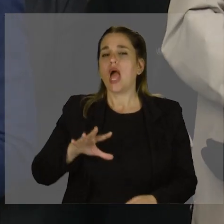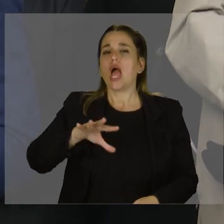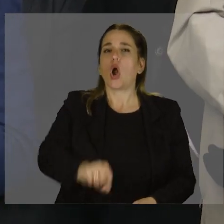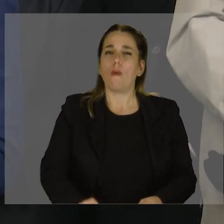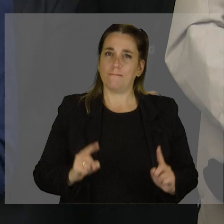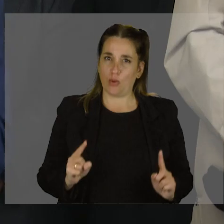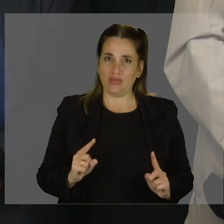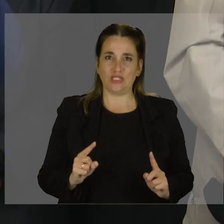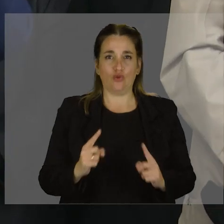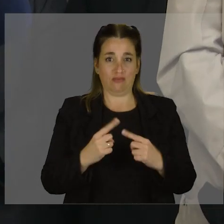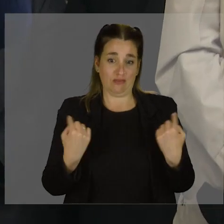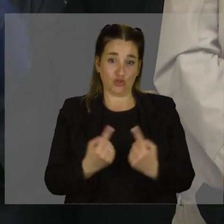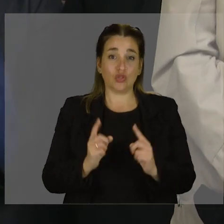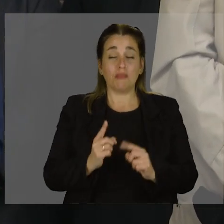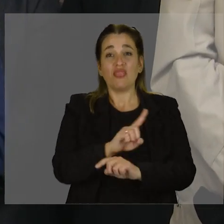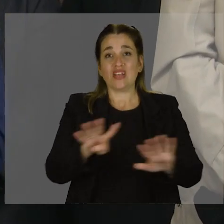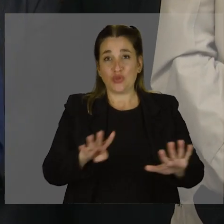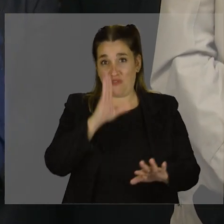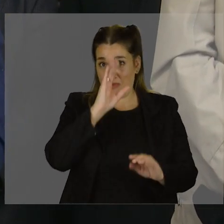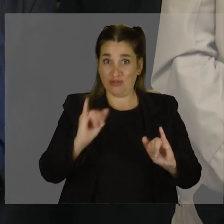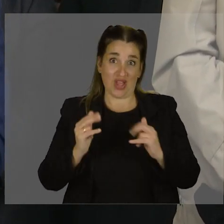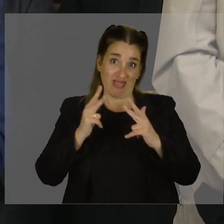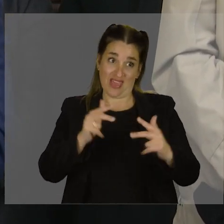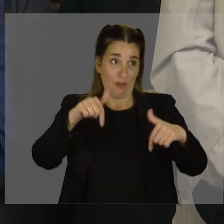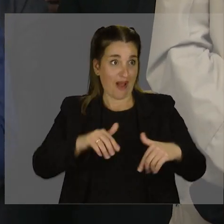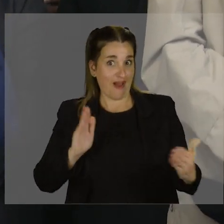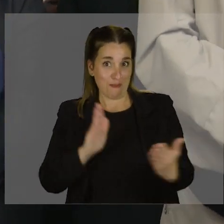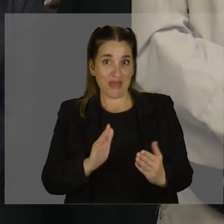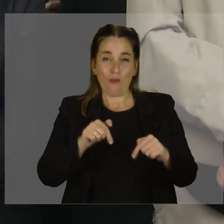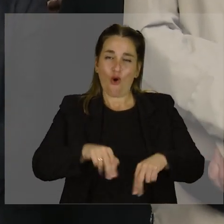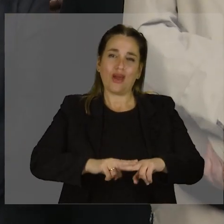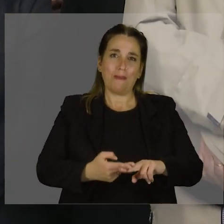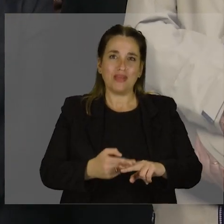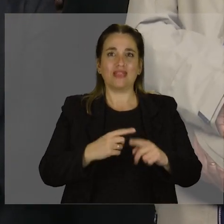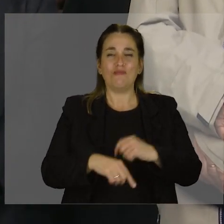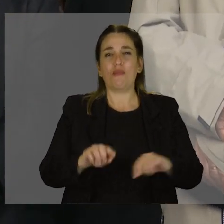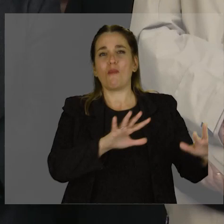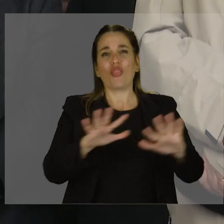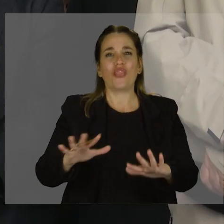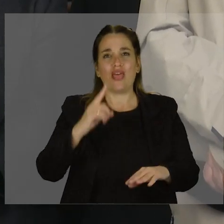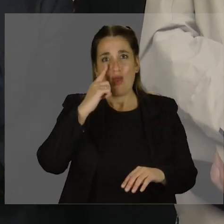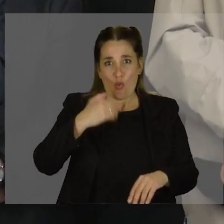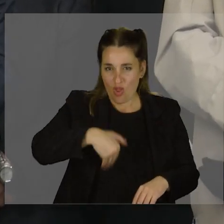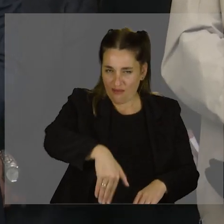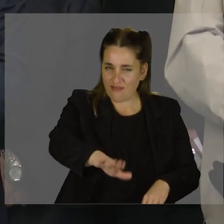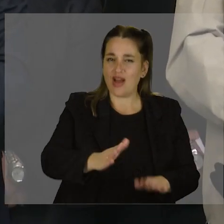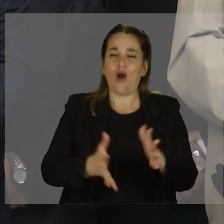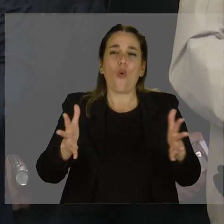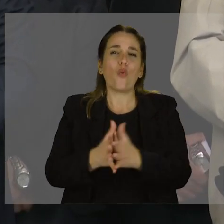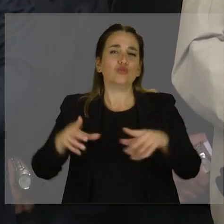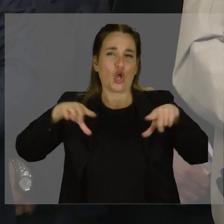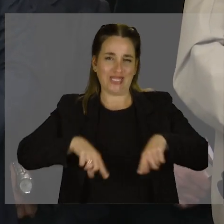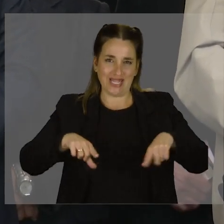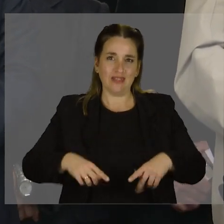es el compromiso nuestro, así como el 19 de febrero se lo dijimos aquí en La Capuera, hoy se lo repetimos un 10 de junio, que en breve